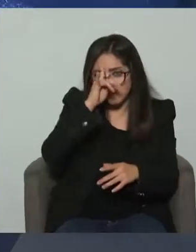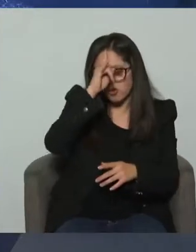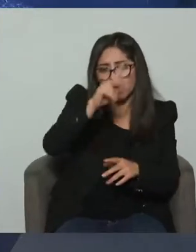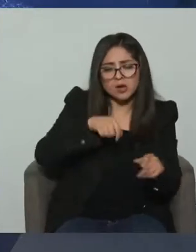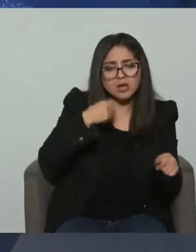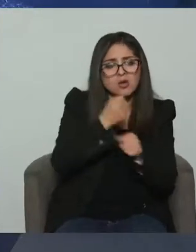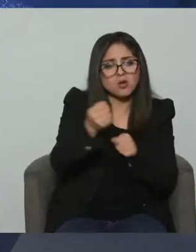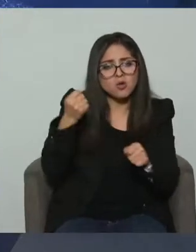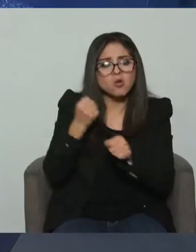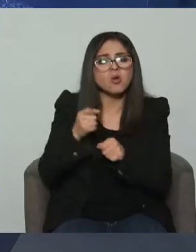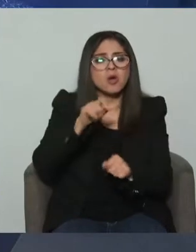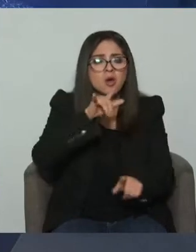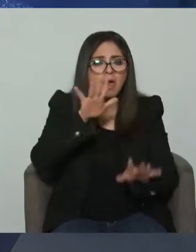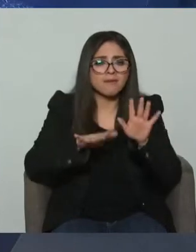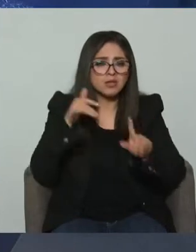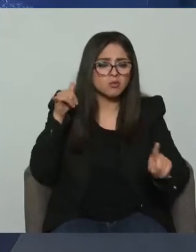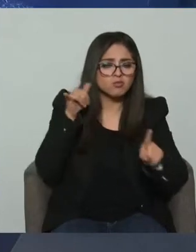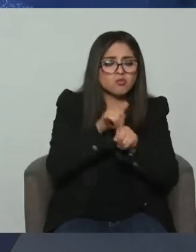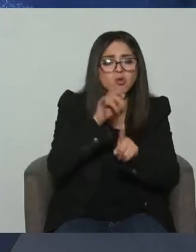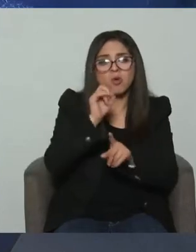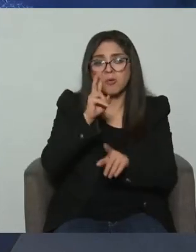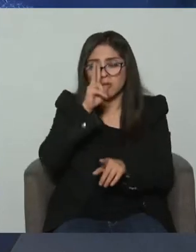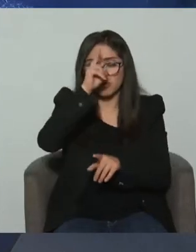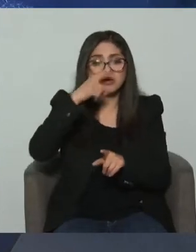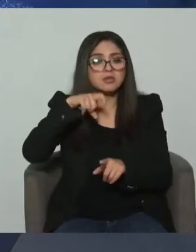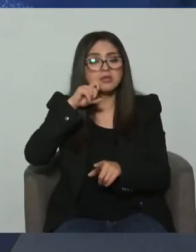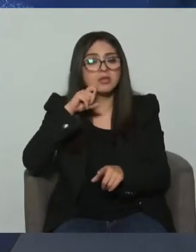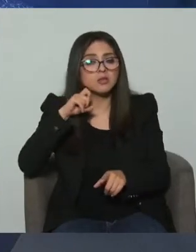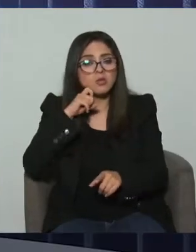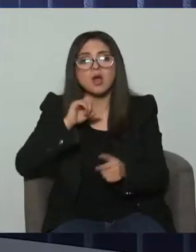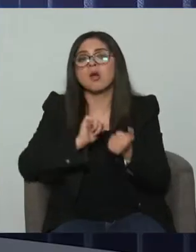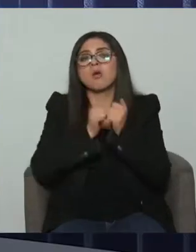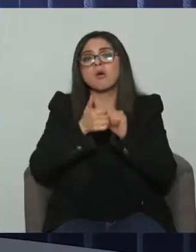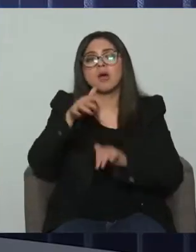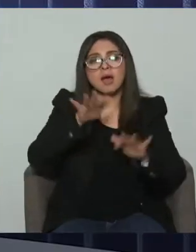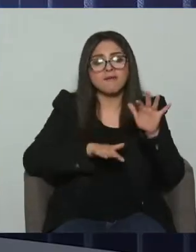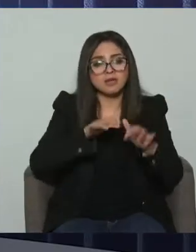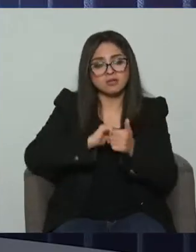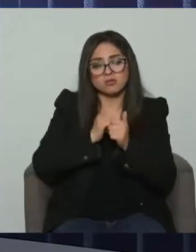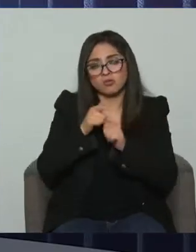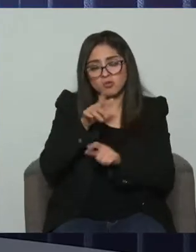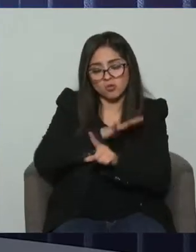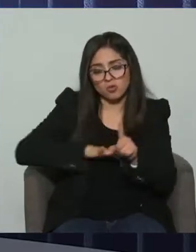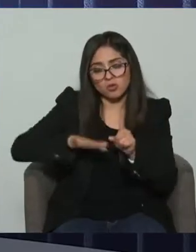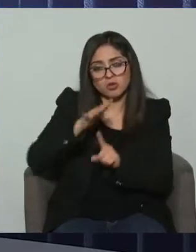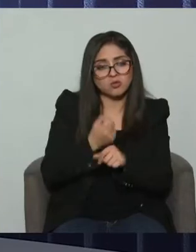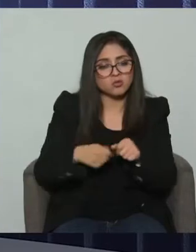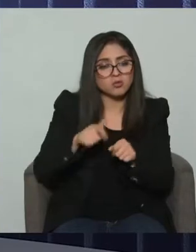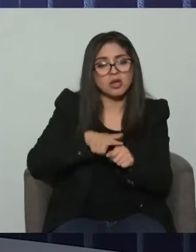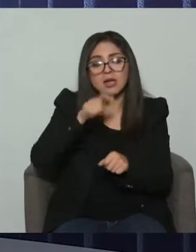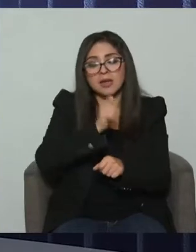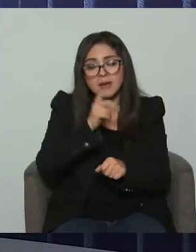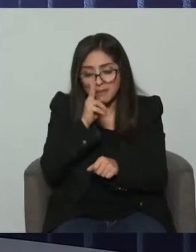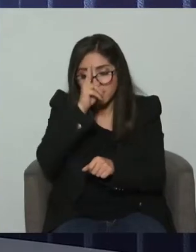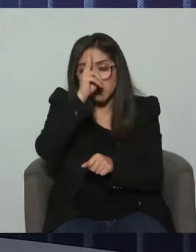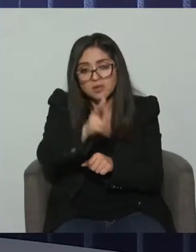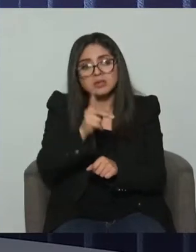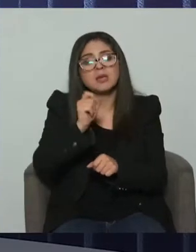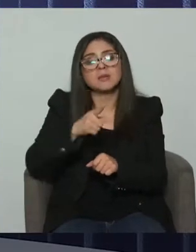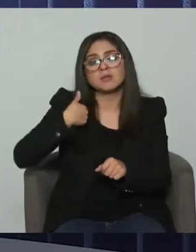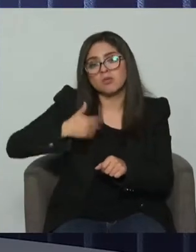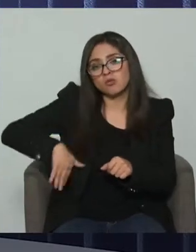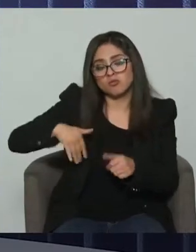que ahí también tiene que ver las relaciones entre los adultos y las niñas y los niños, ¿no? Entonces creo que ahí también hay que construir. Claro, qué tema